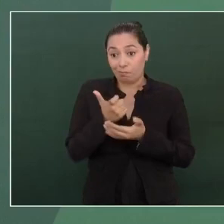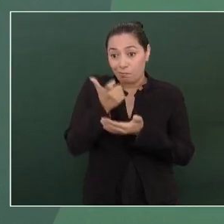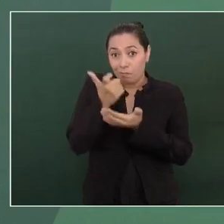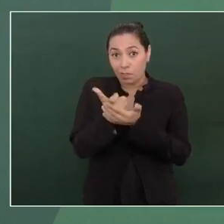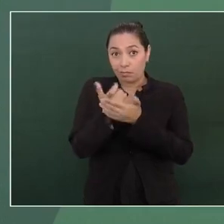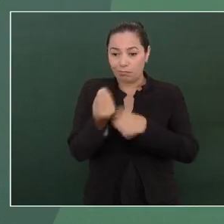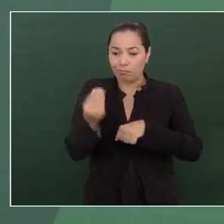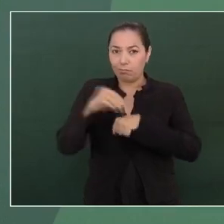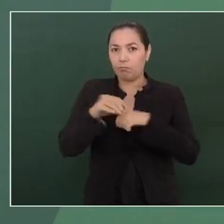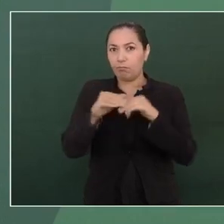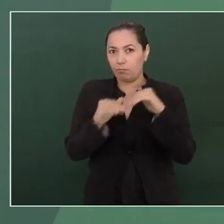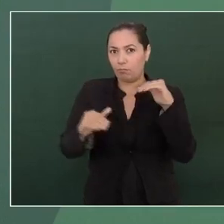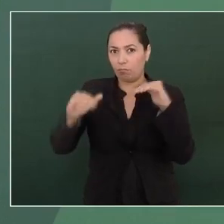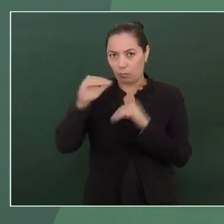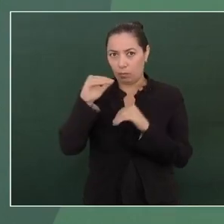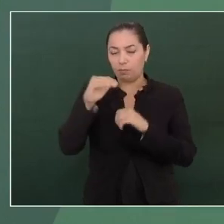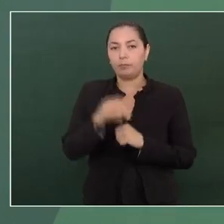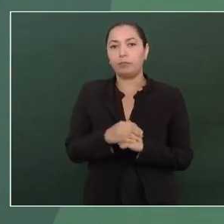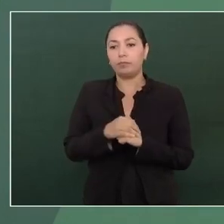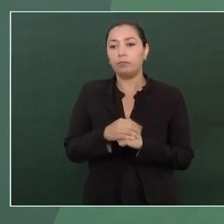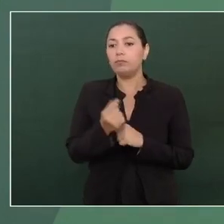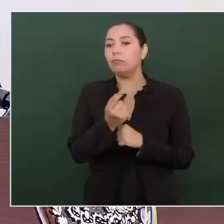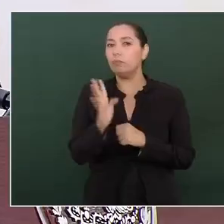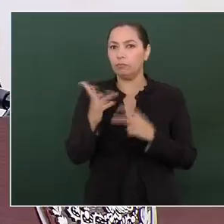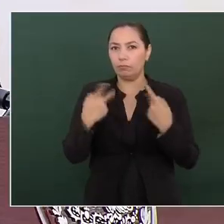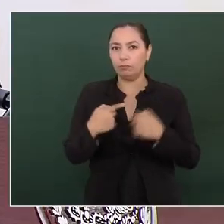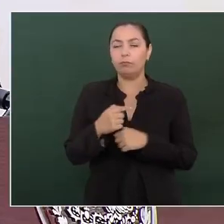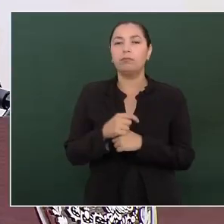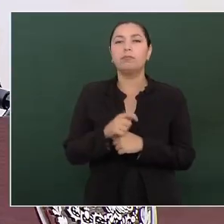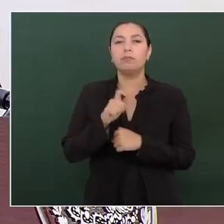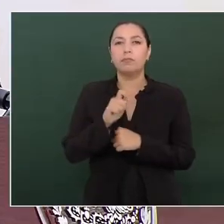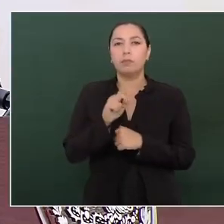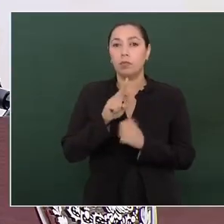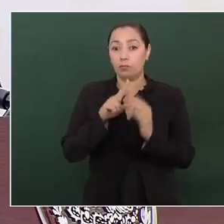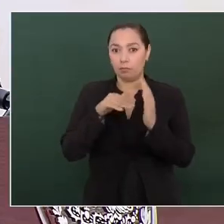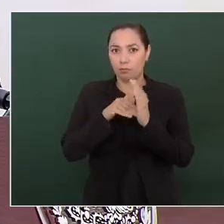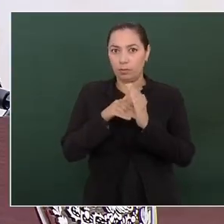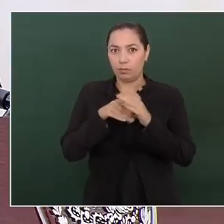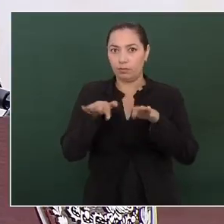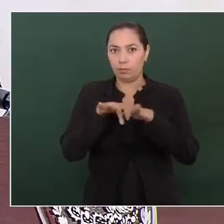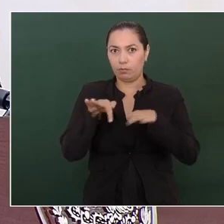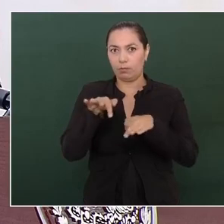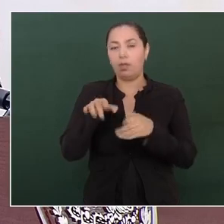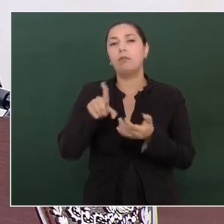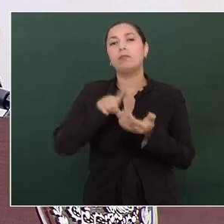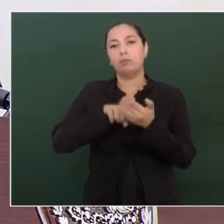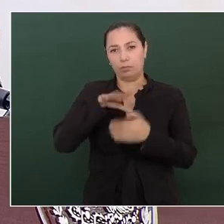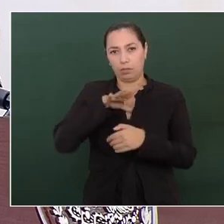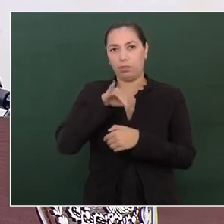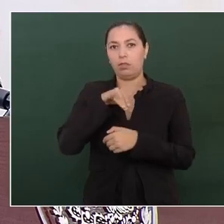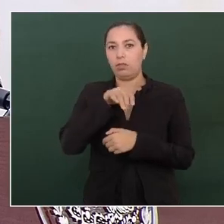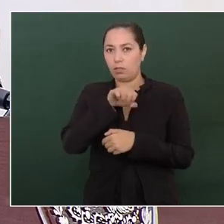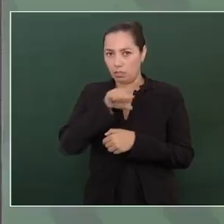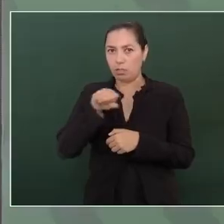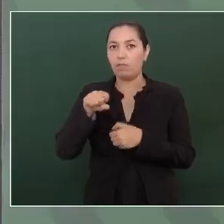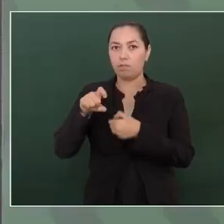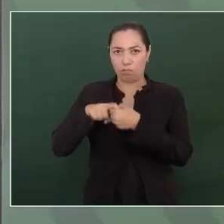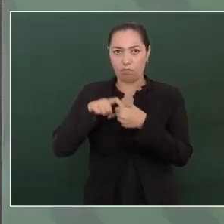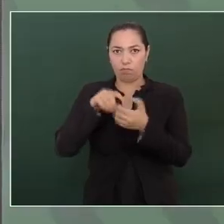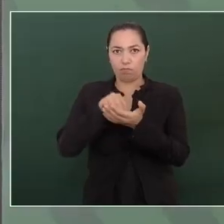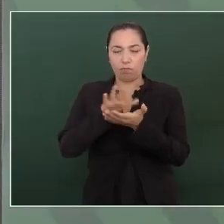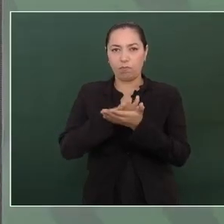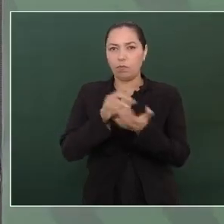los 22 mil trabajadores inscritos en el Seguro Social ya tienen